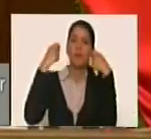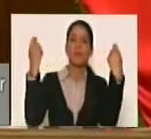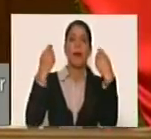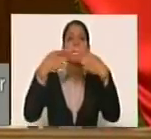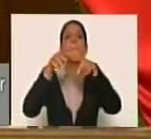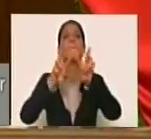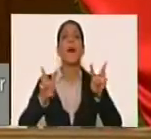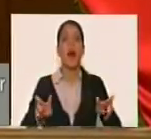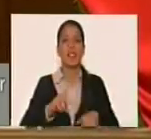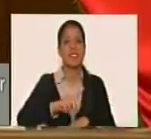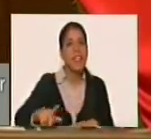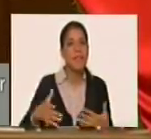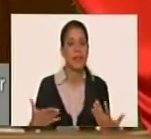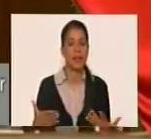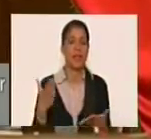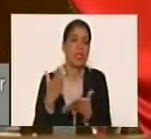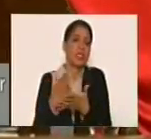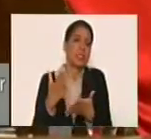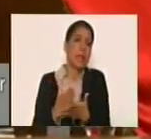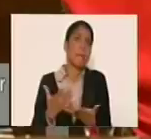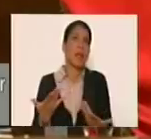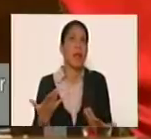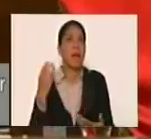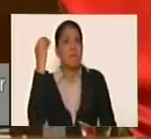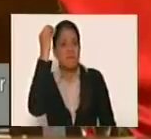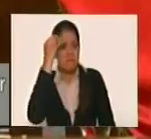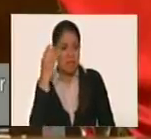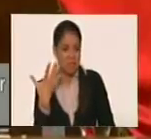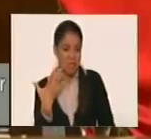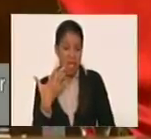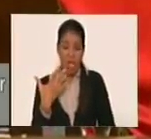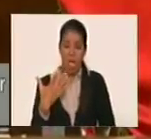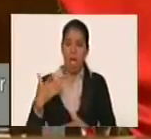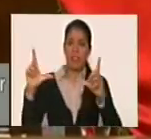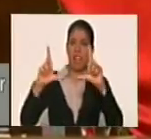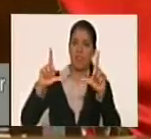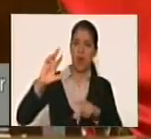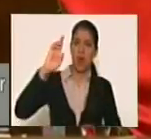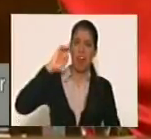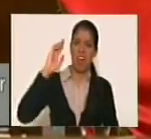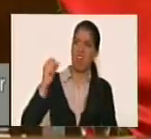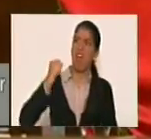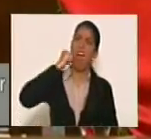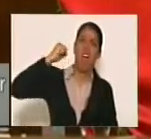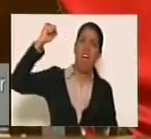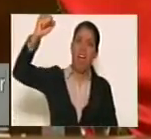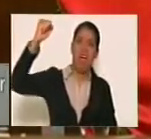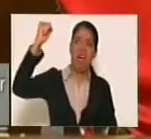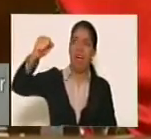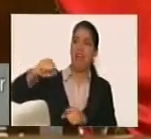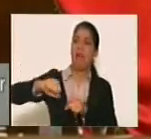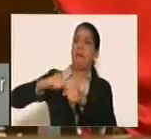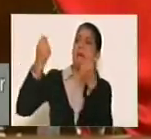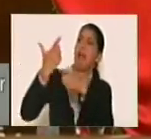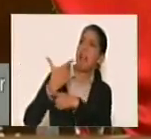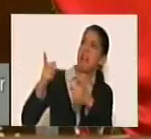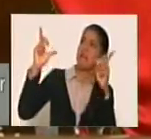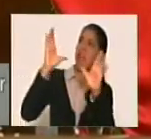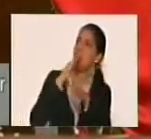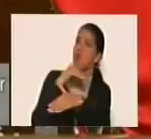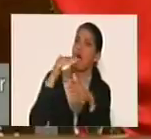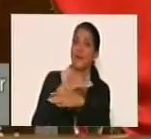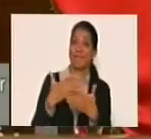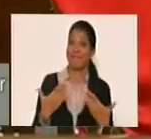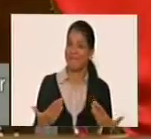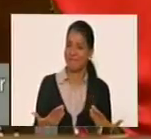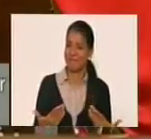siempre se toma como si fuese que estamos violentando la libertad de expresión. Habría